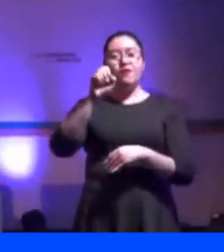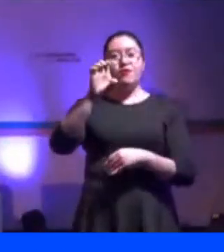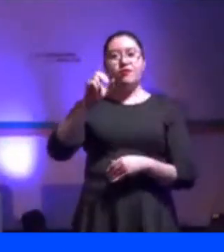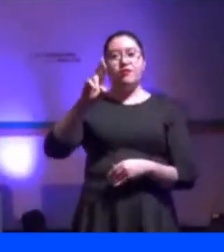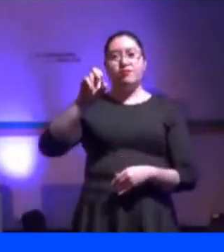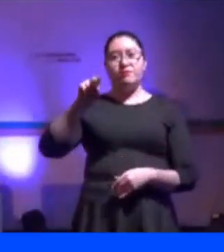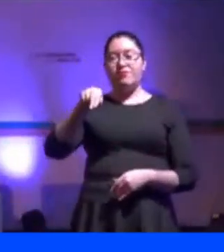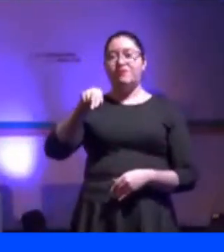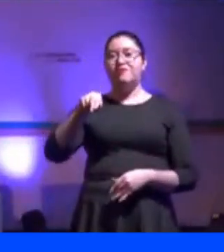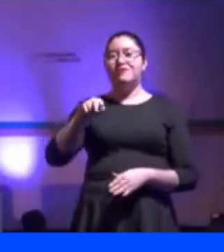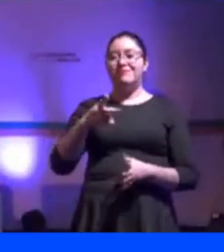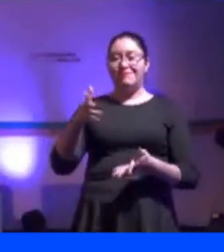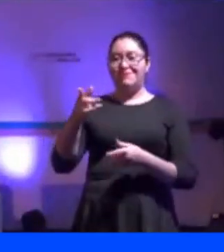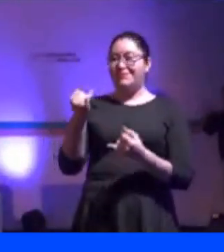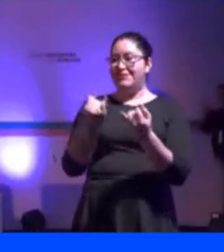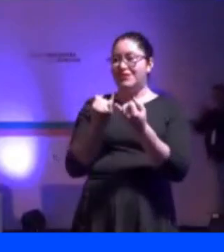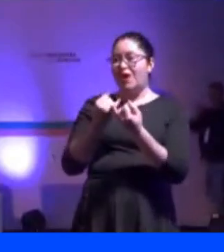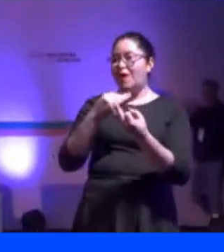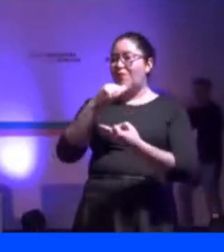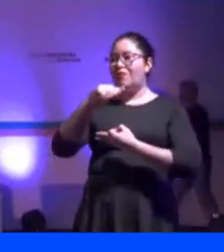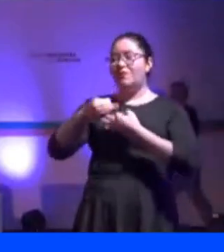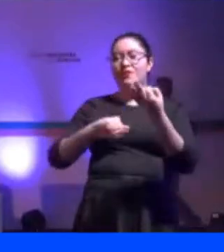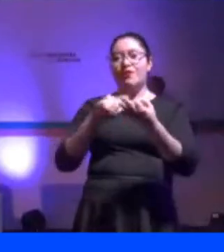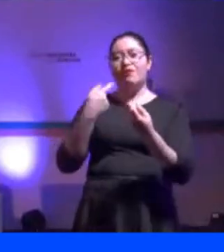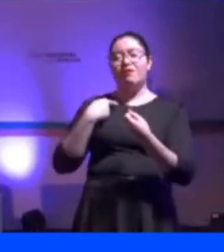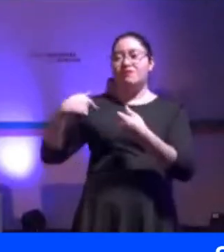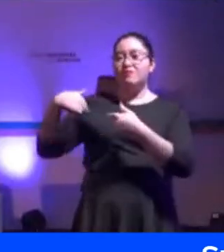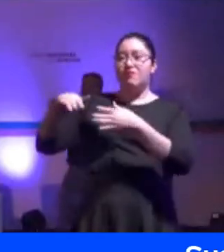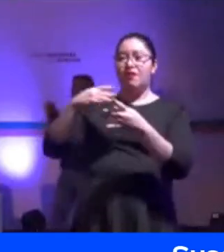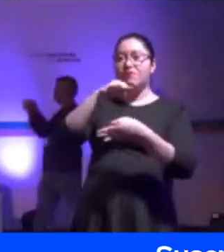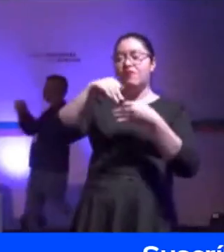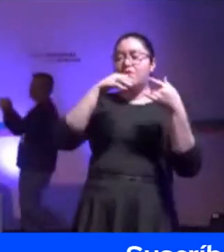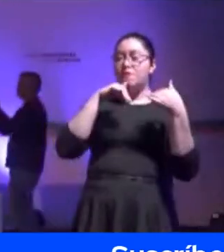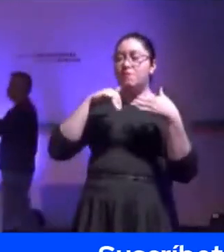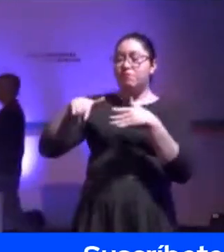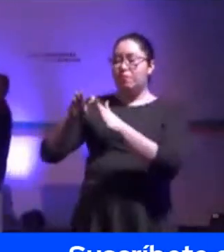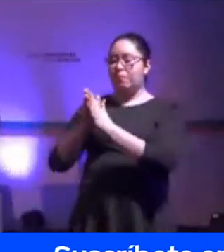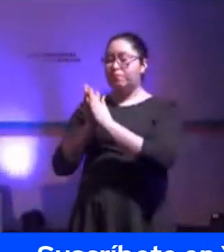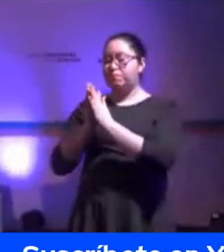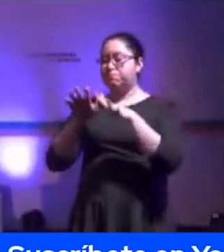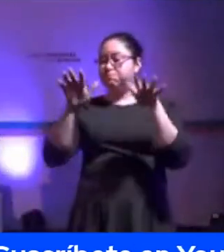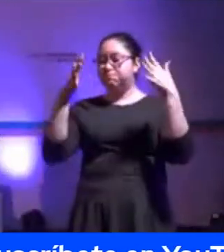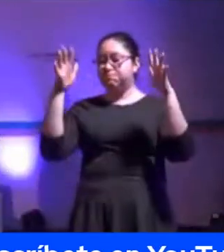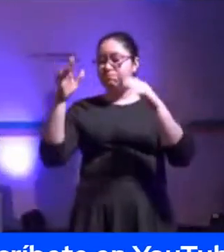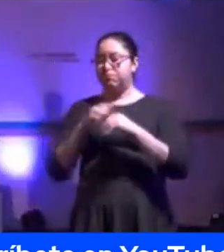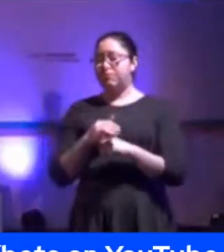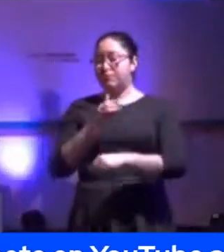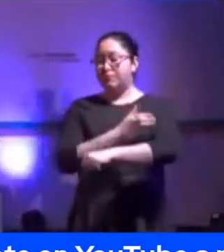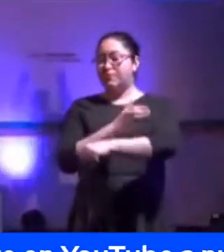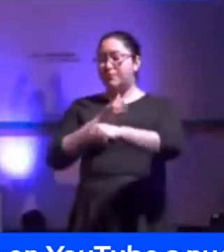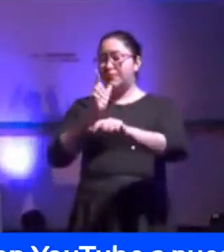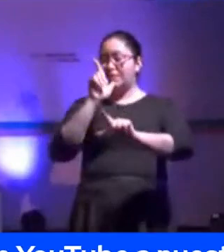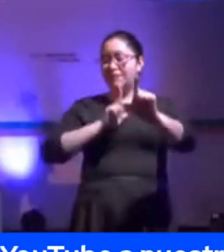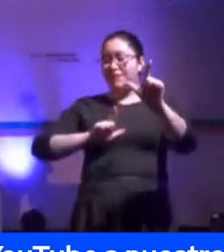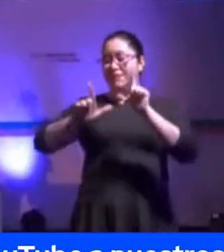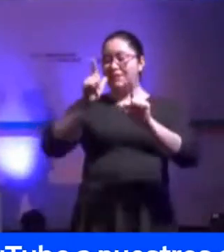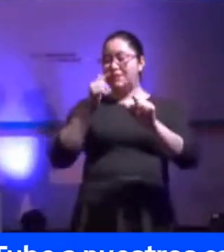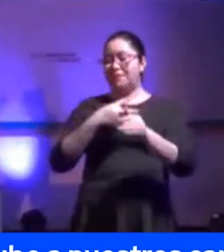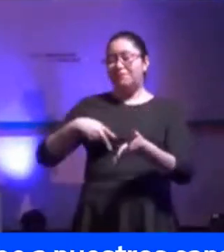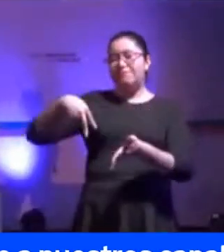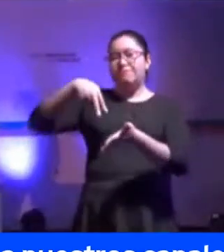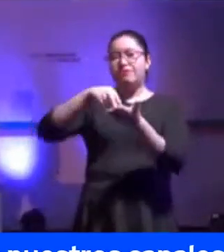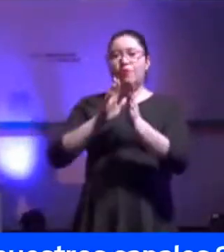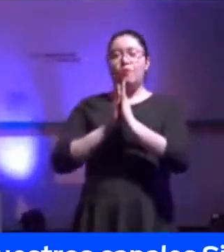ahí, adelante. Otro de los que estuvo con nosotros en este escenario. Les pido a los compañeros de lenguaje de señas si suben a